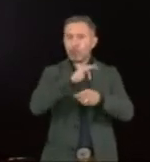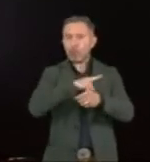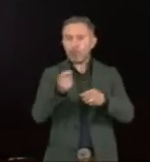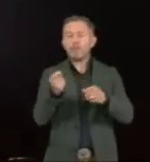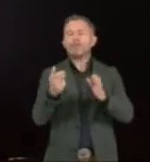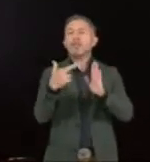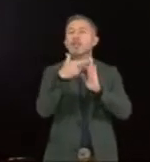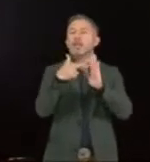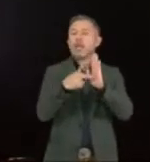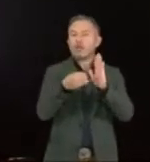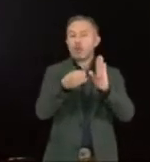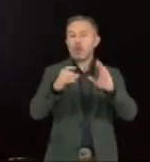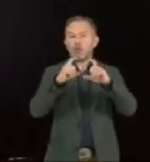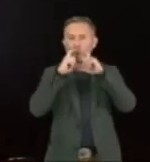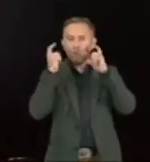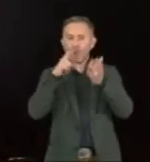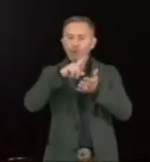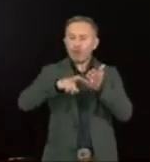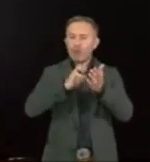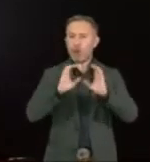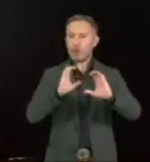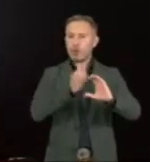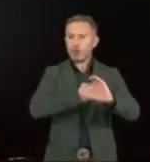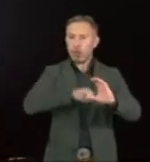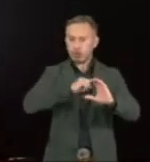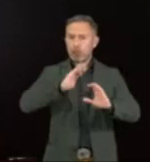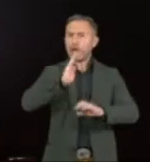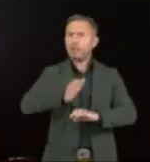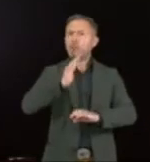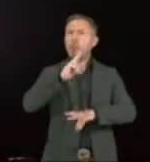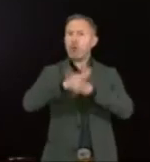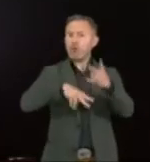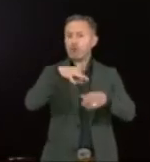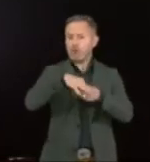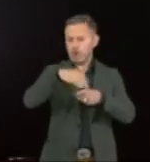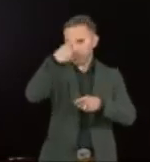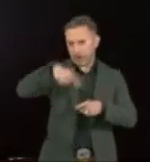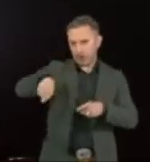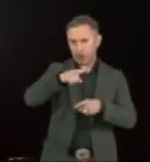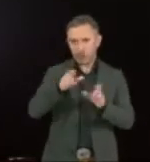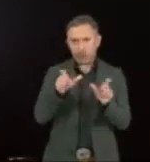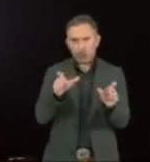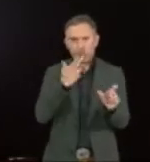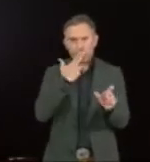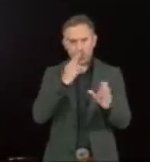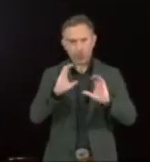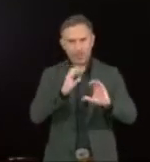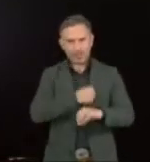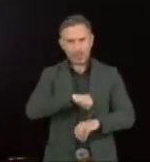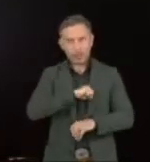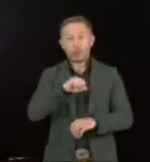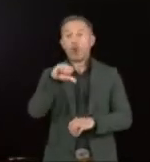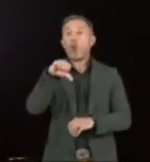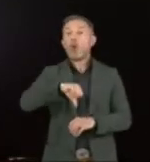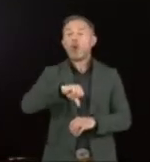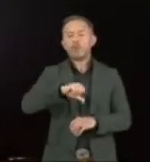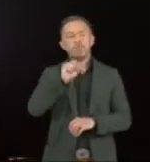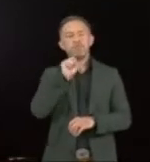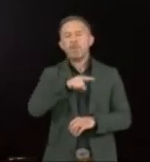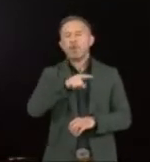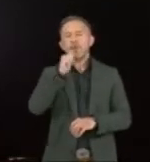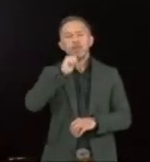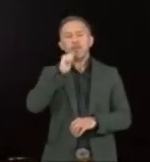instrumentados para resguardar la salud de todas y todos hoy una vez más como ocurre cada vez que hay una elección las